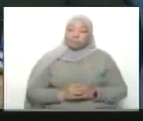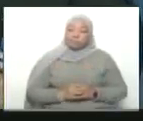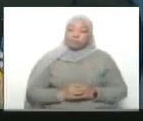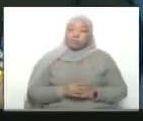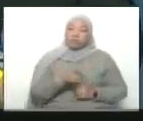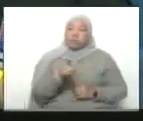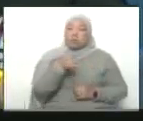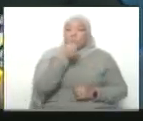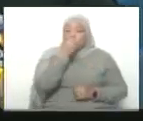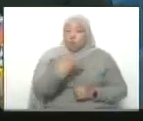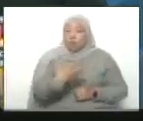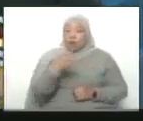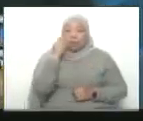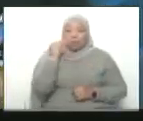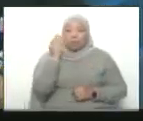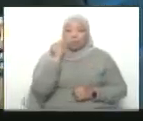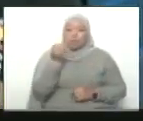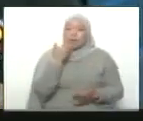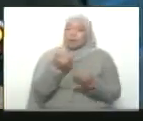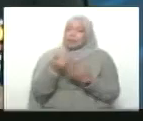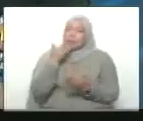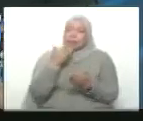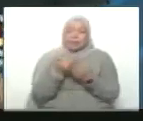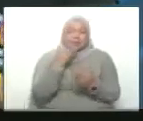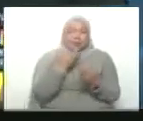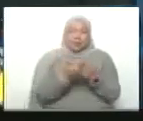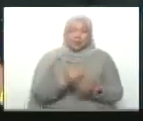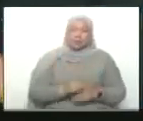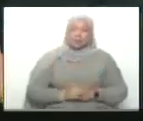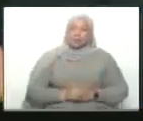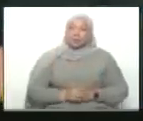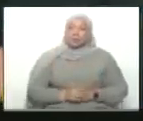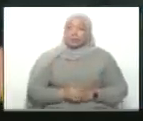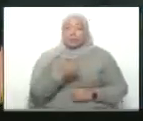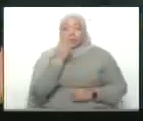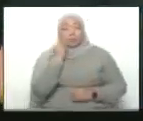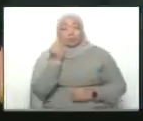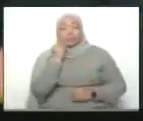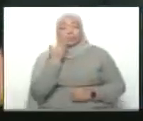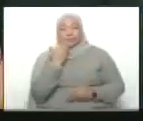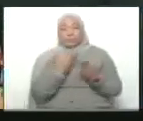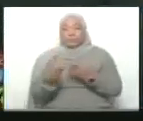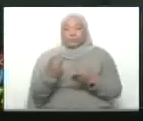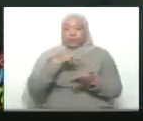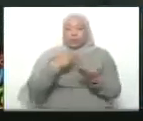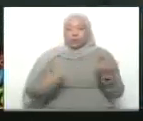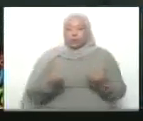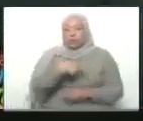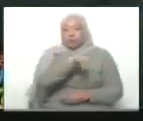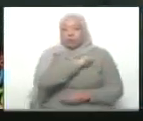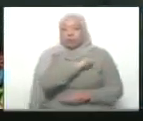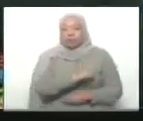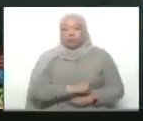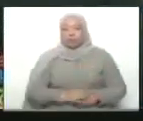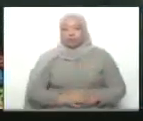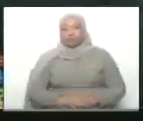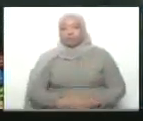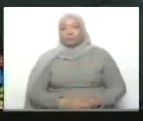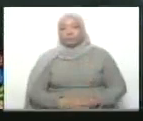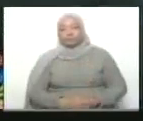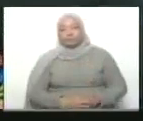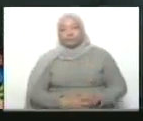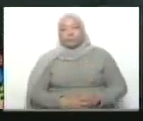in a lifetime experience for me. Thank you. Thank you very much. Para mí ha sido una experiencia increíble, una que solo se da una sola